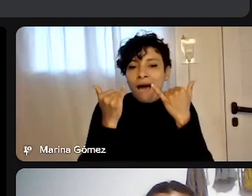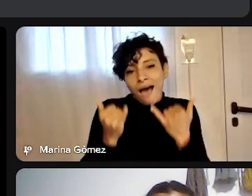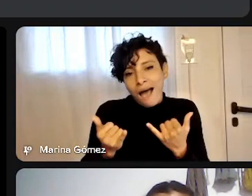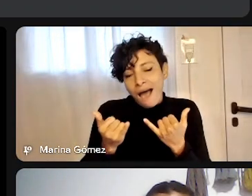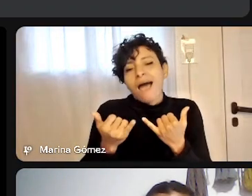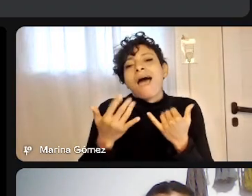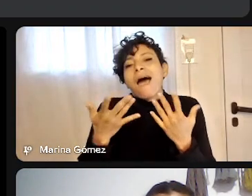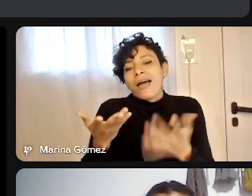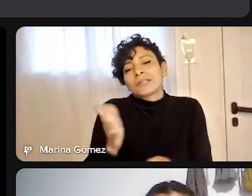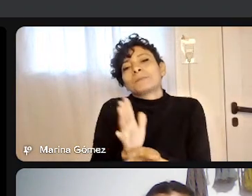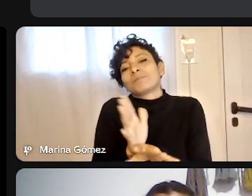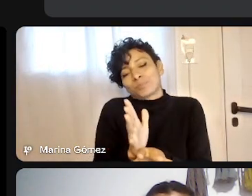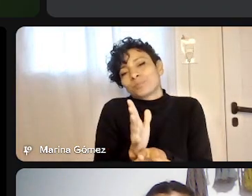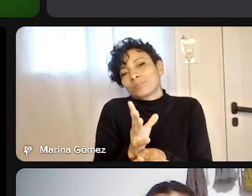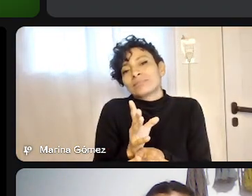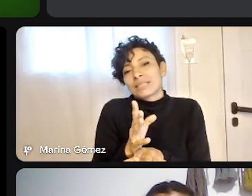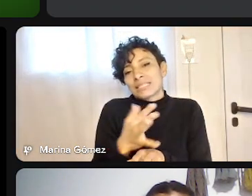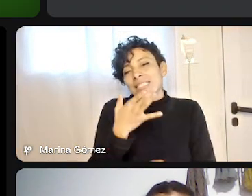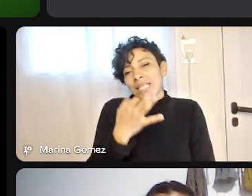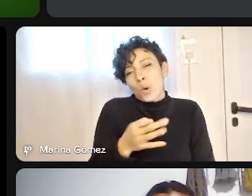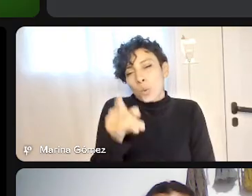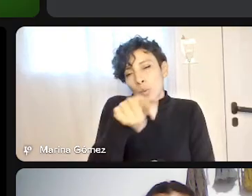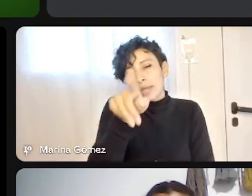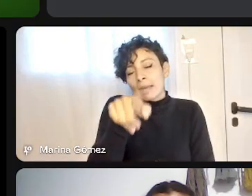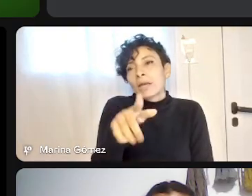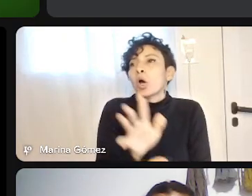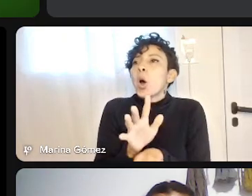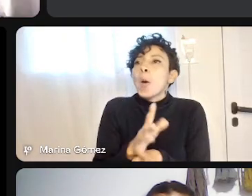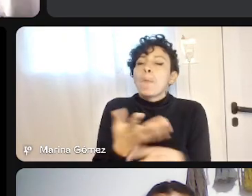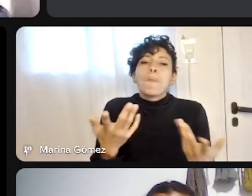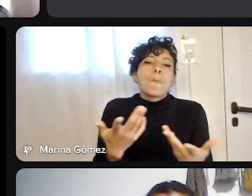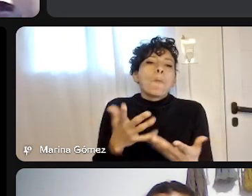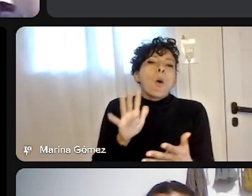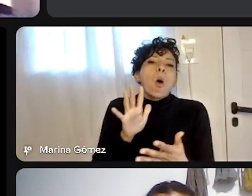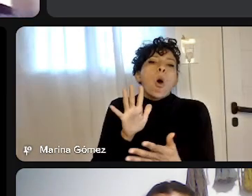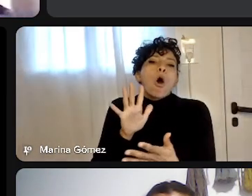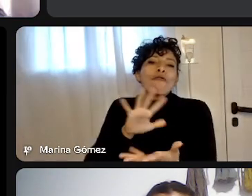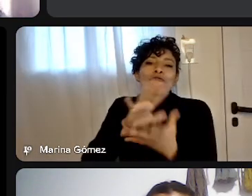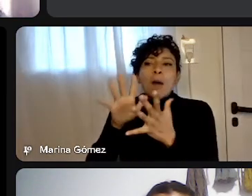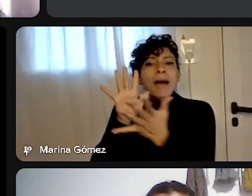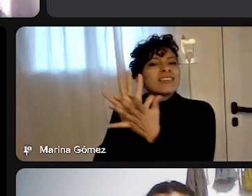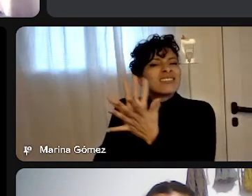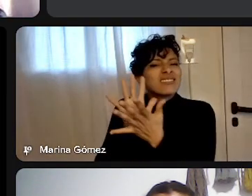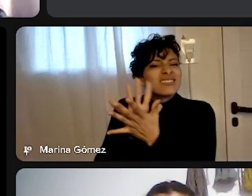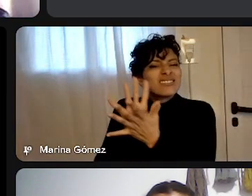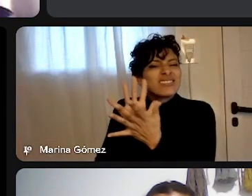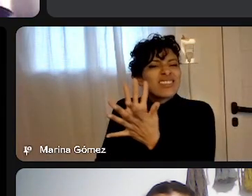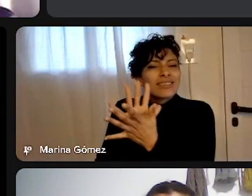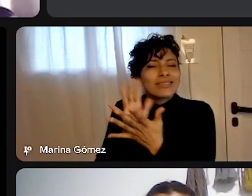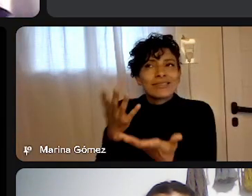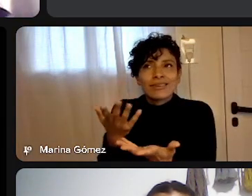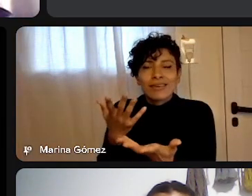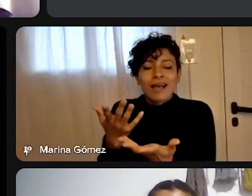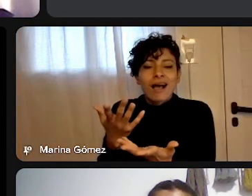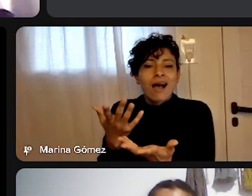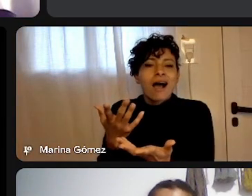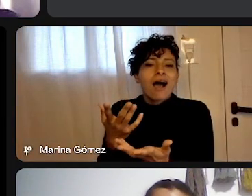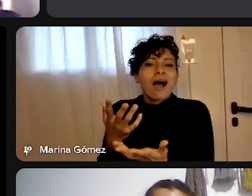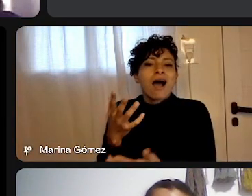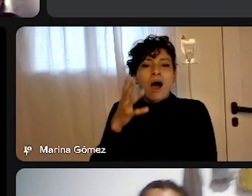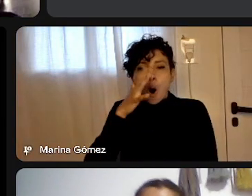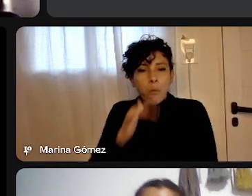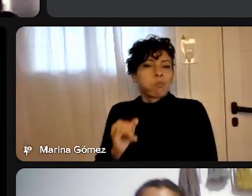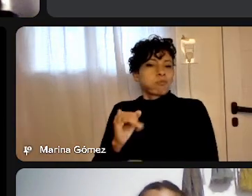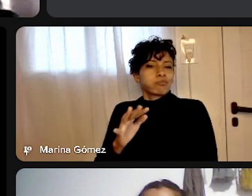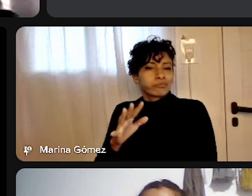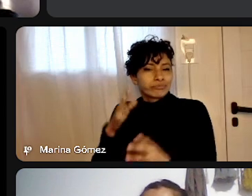seguramente ustedes también les piden, como las malas palabras en lengua de señas, o esto que traía la profe, como que perro, bueno, como